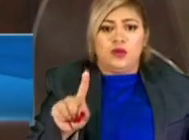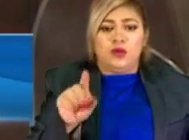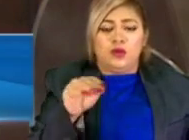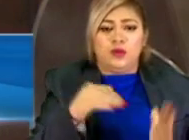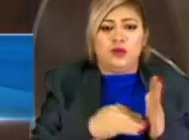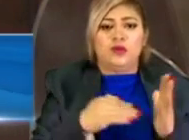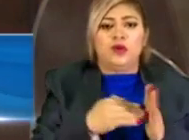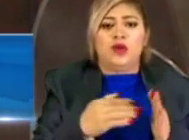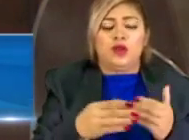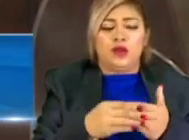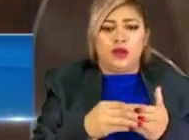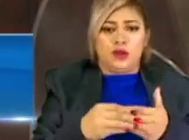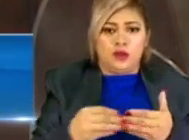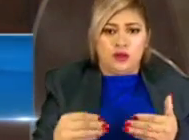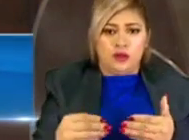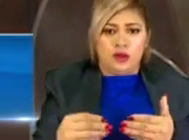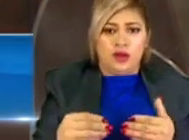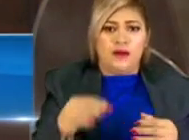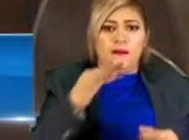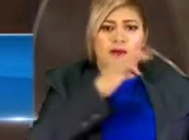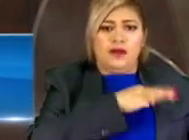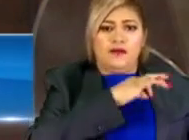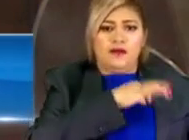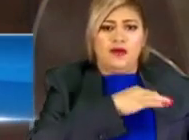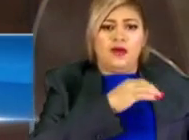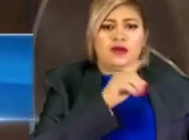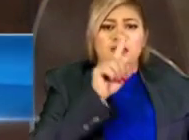balboas, beneficiando a